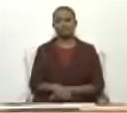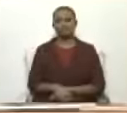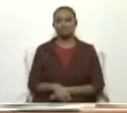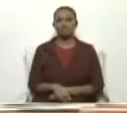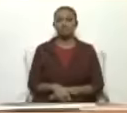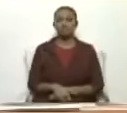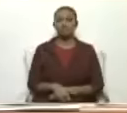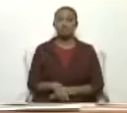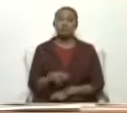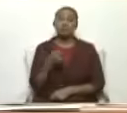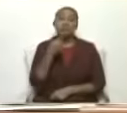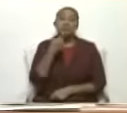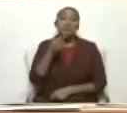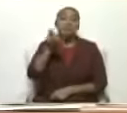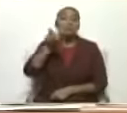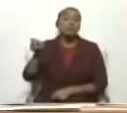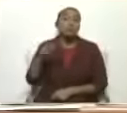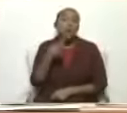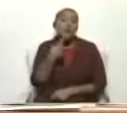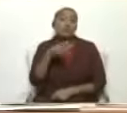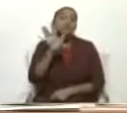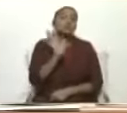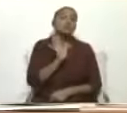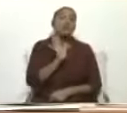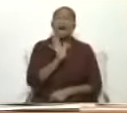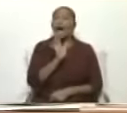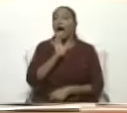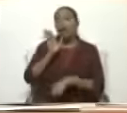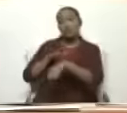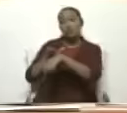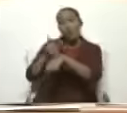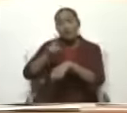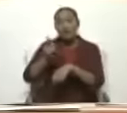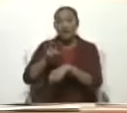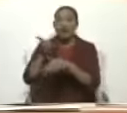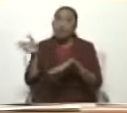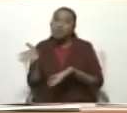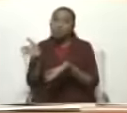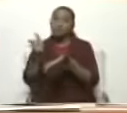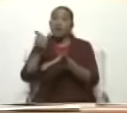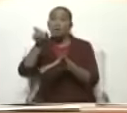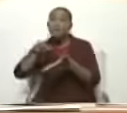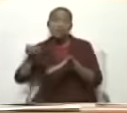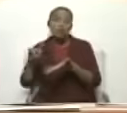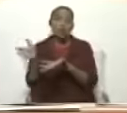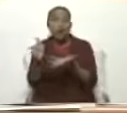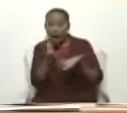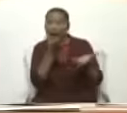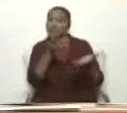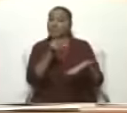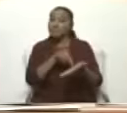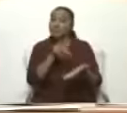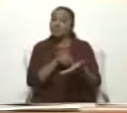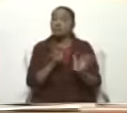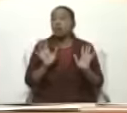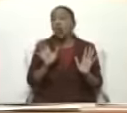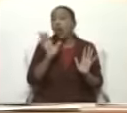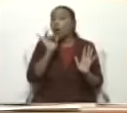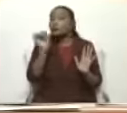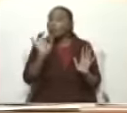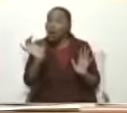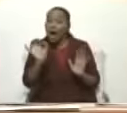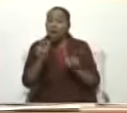Quienes dicen que no mandaron gente para su práctica, qué sé yo, o no la tienen la